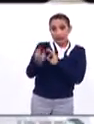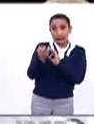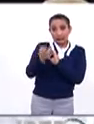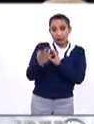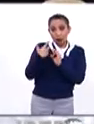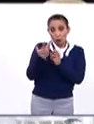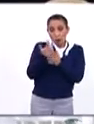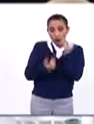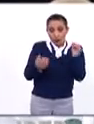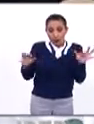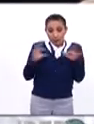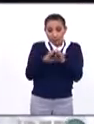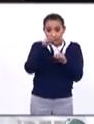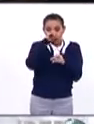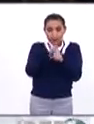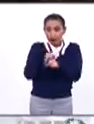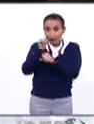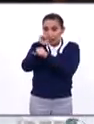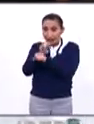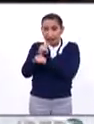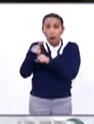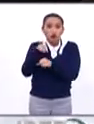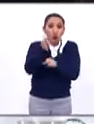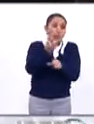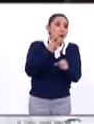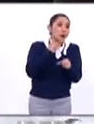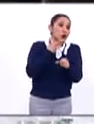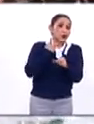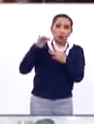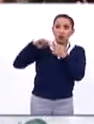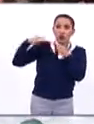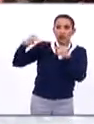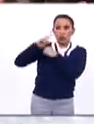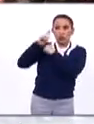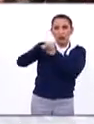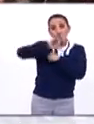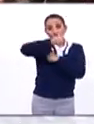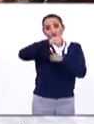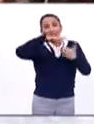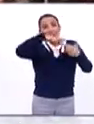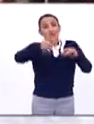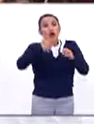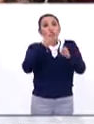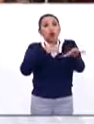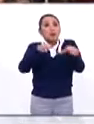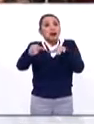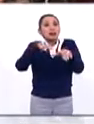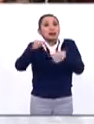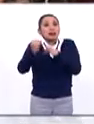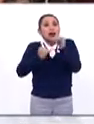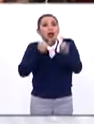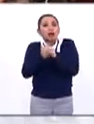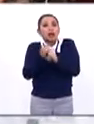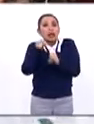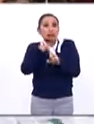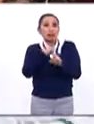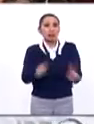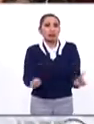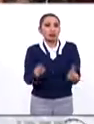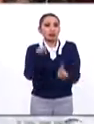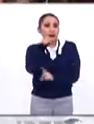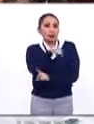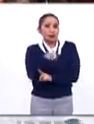esta dupla, porque una cuestión es la política internacional y otra cosa es las relaciones económicas internacionales desde una perspectiva